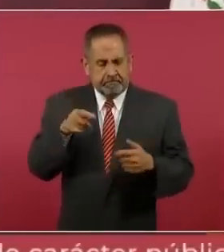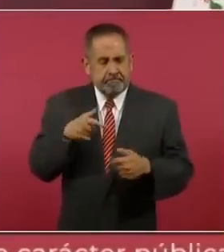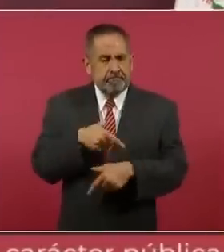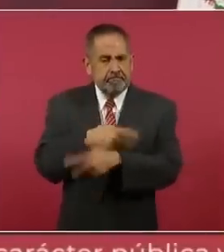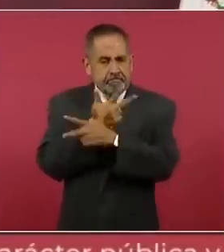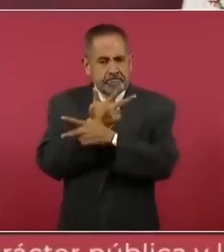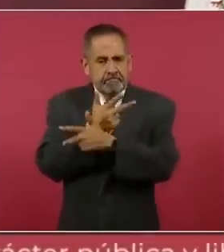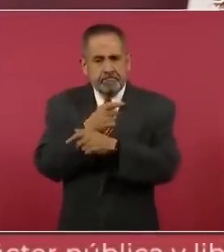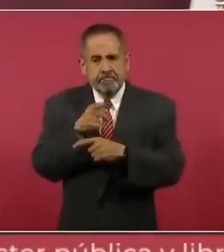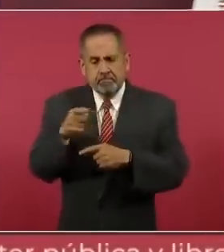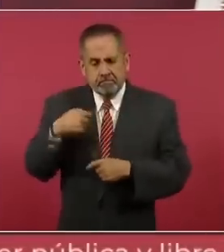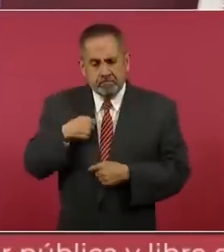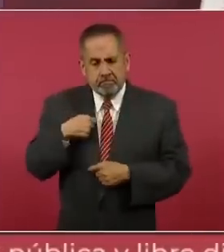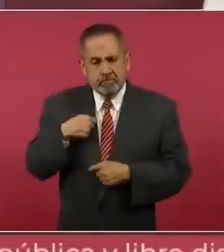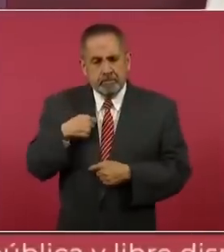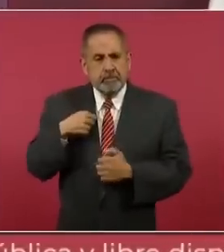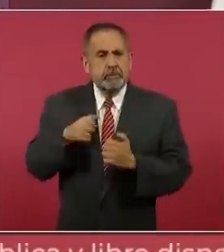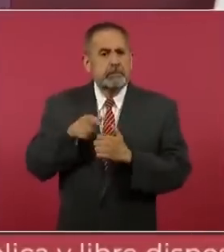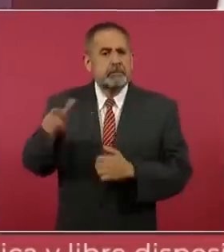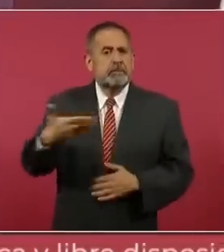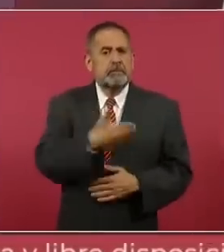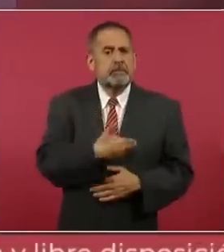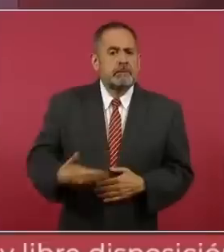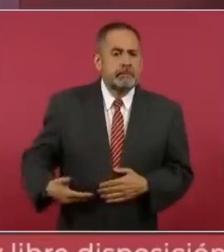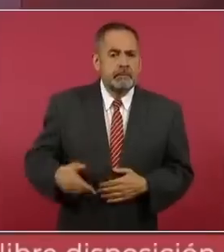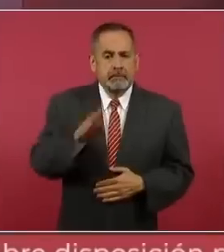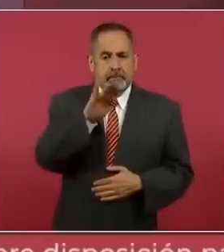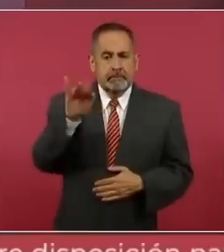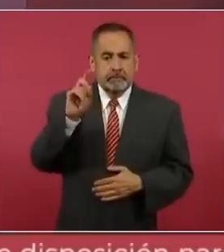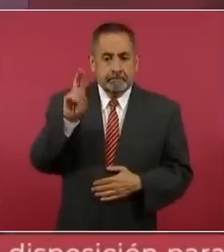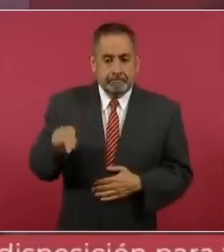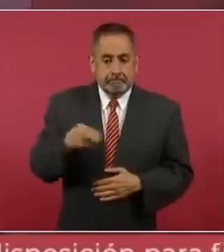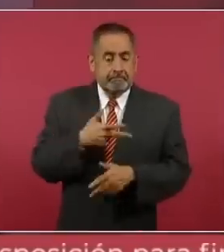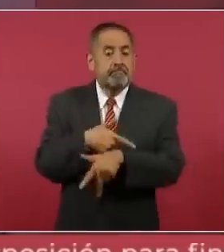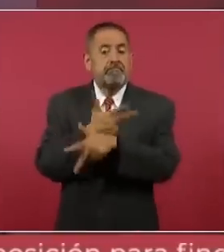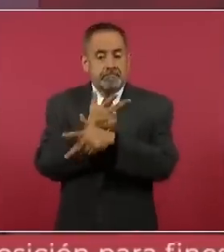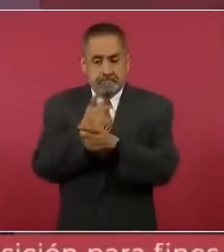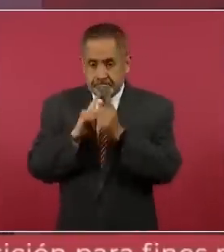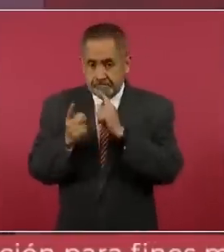videoconferencia con el presidente Biden.